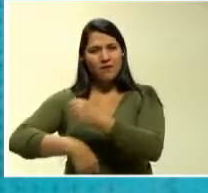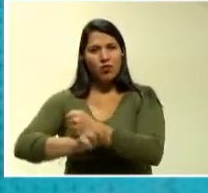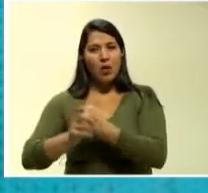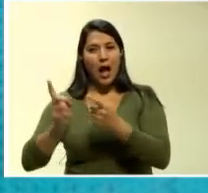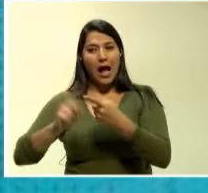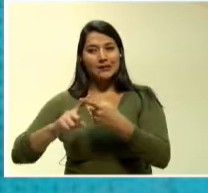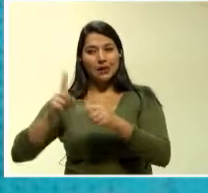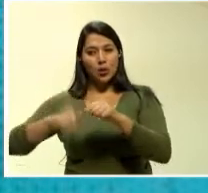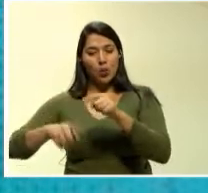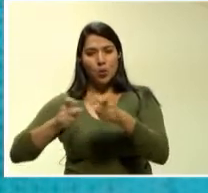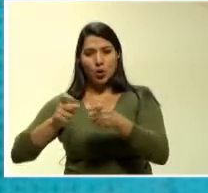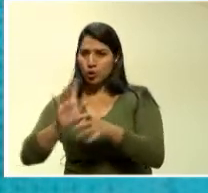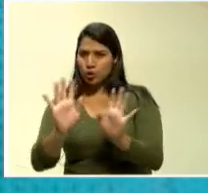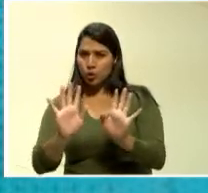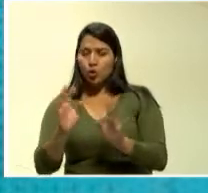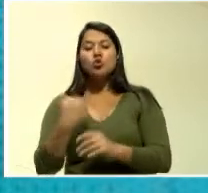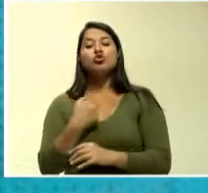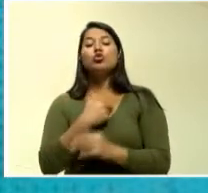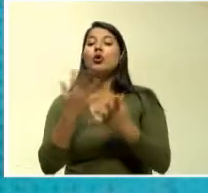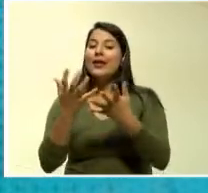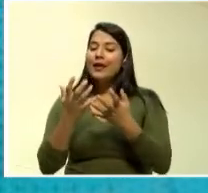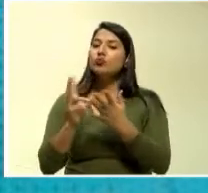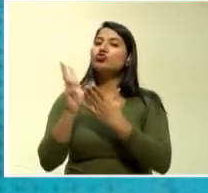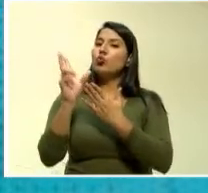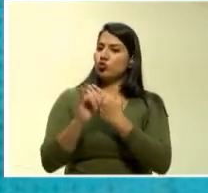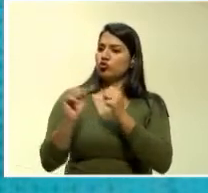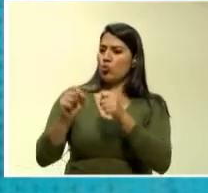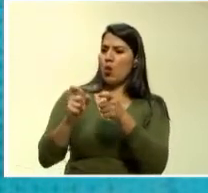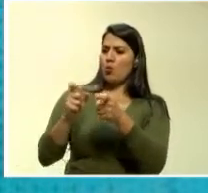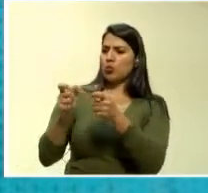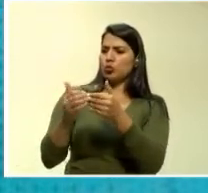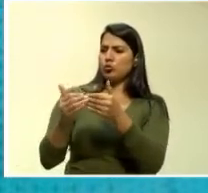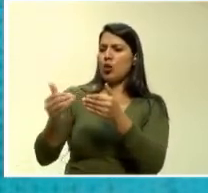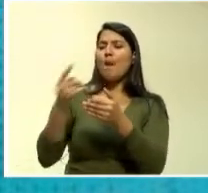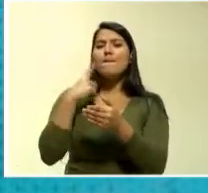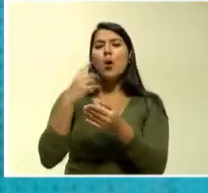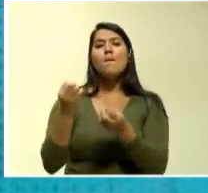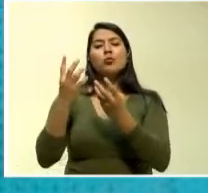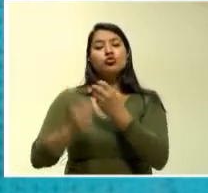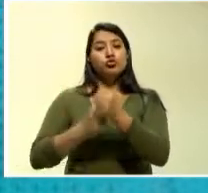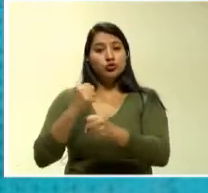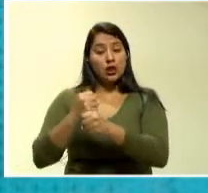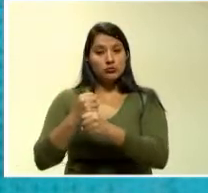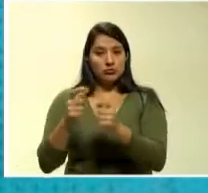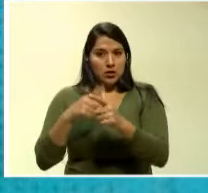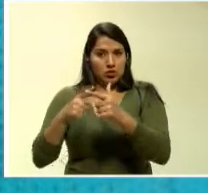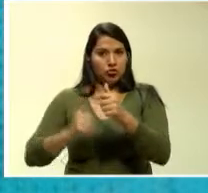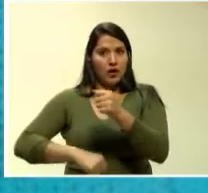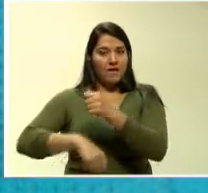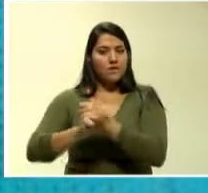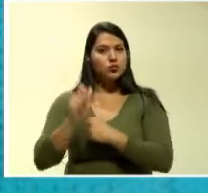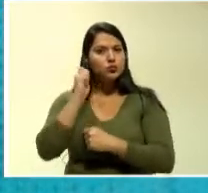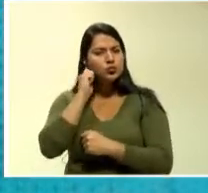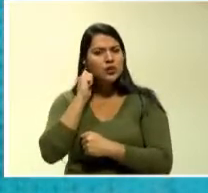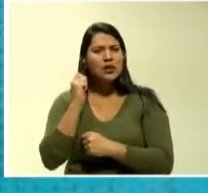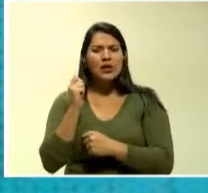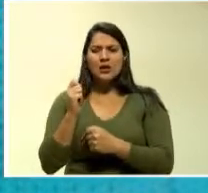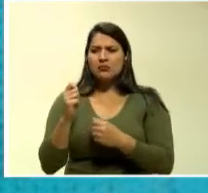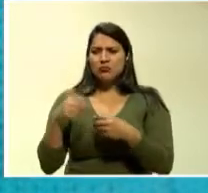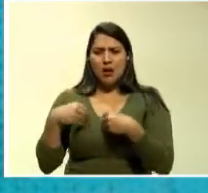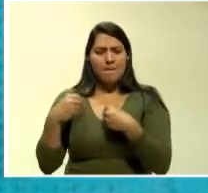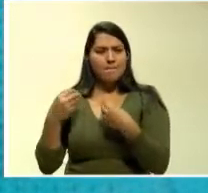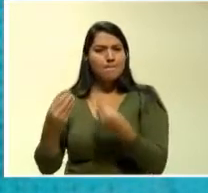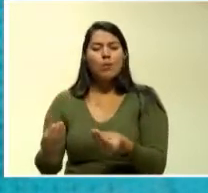es lograr un proyecto totalmente sostenible durante muchísimos años, en el cual la Liga Femenina pues aporta prácticamente casi